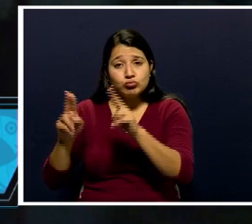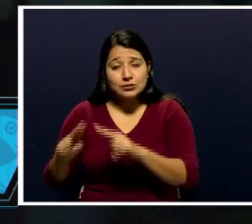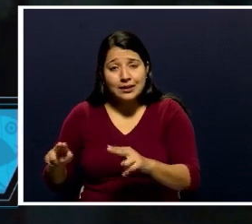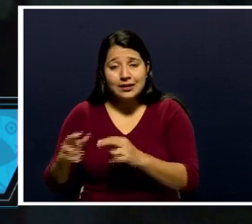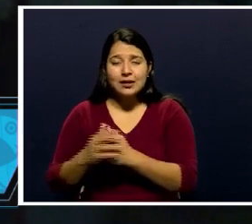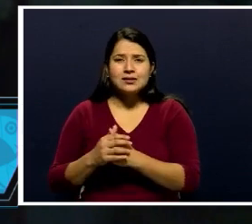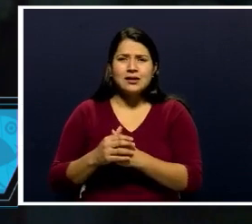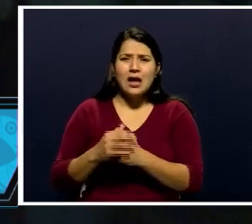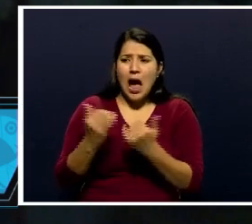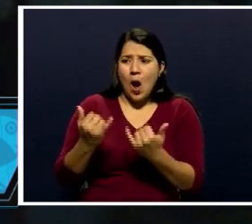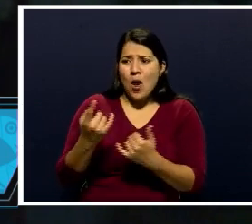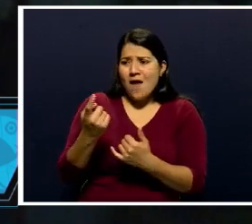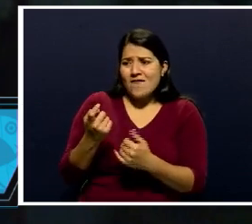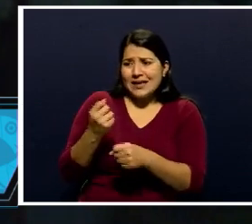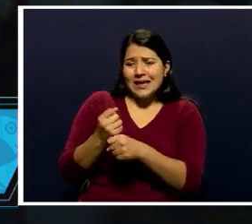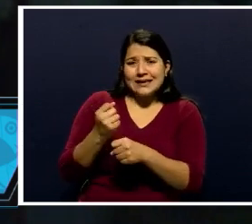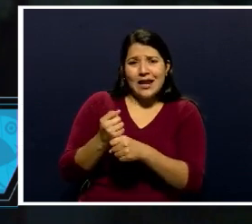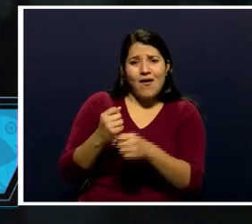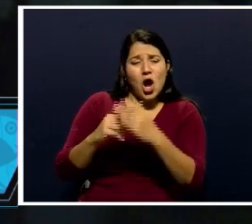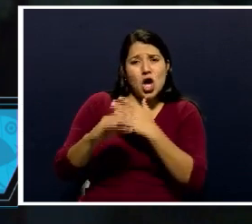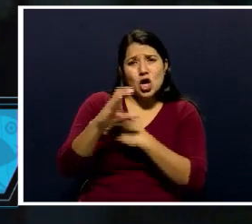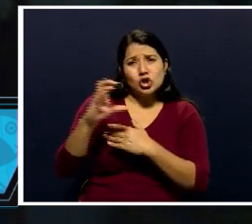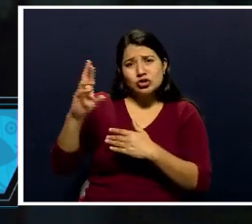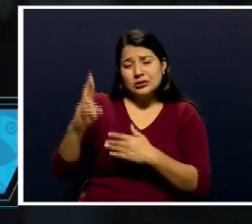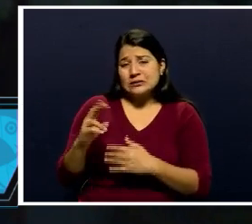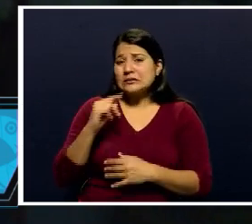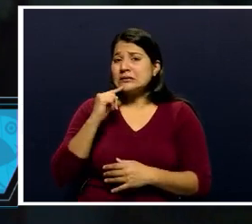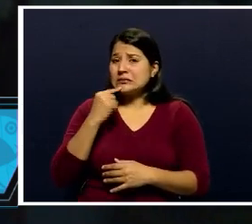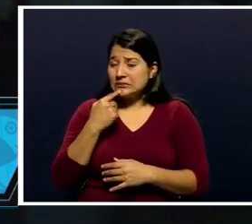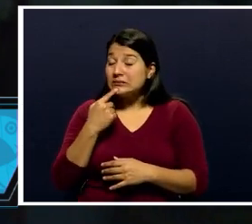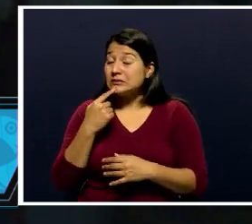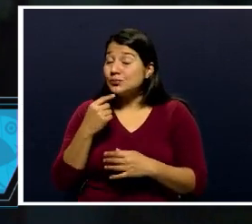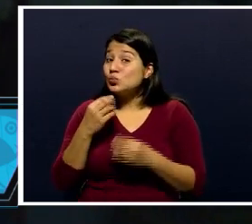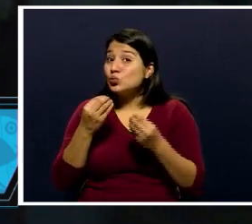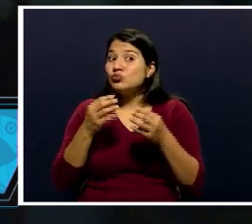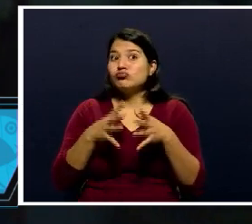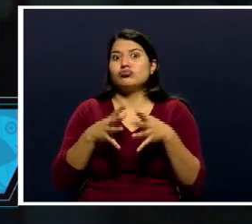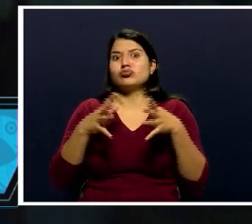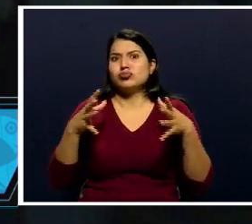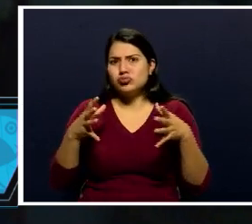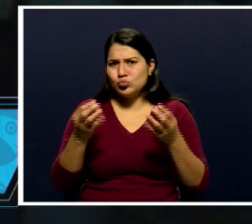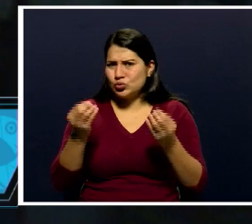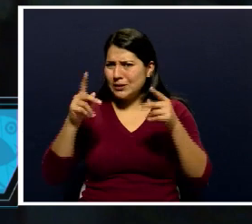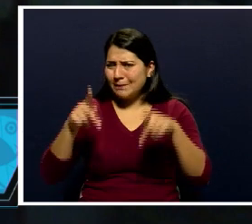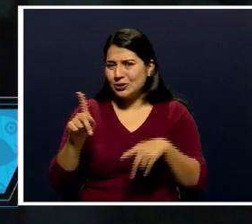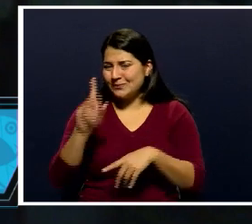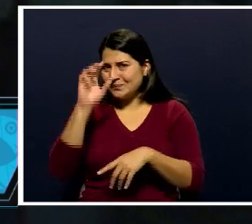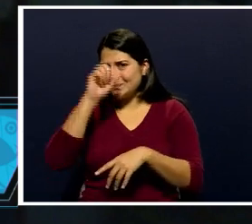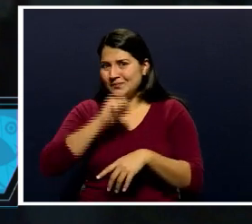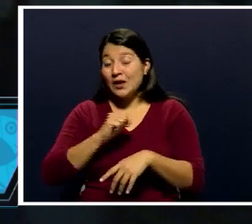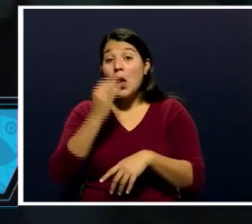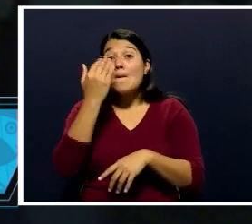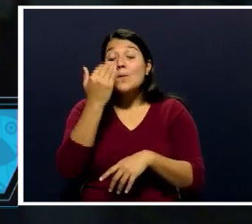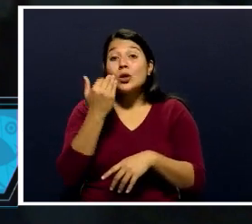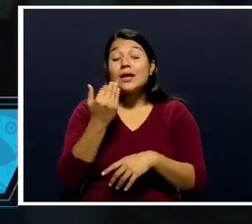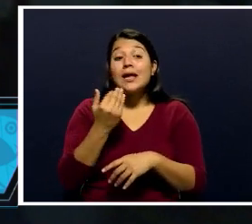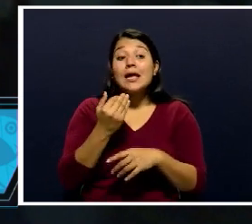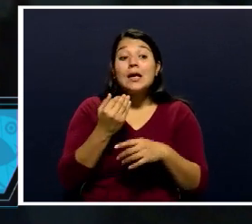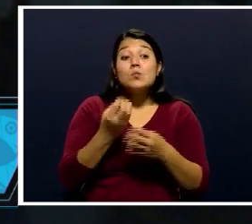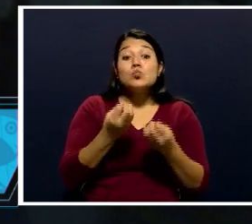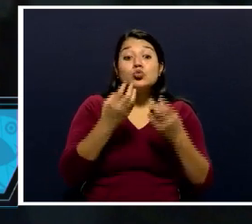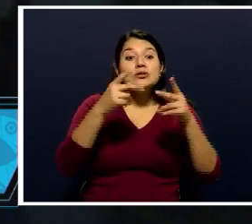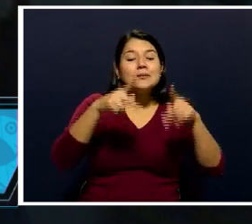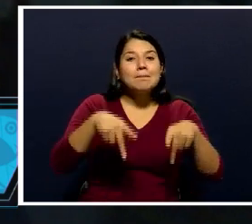país es gravísimo y es mucho mayor de lo que la mayoría de la gente se imagina, porque no están en la informalidad solo personas